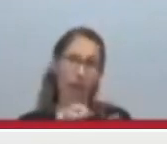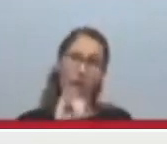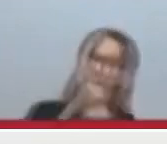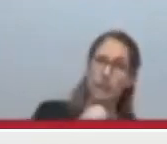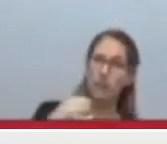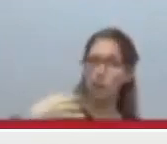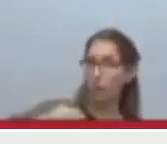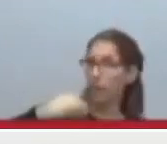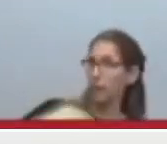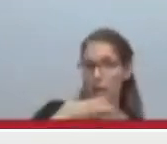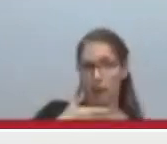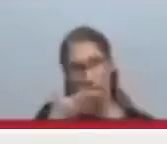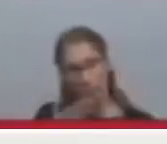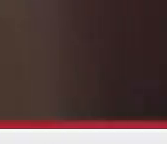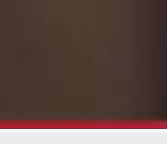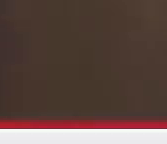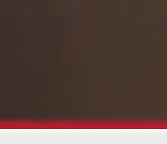¿no?